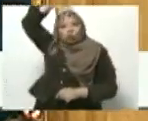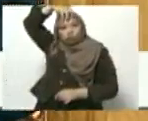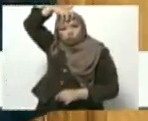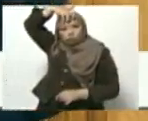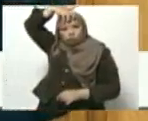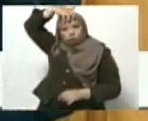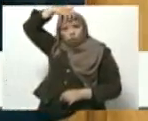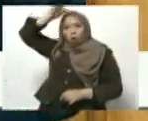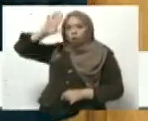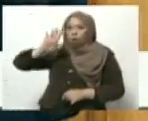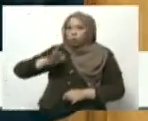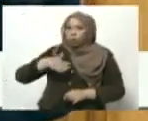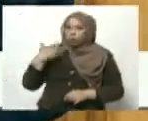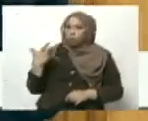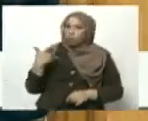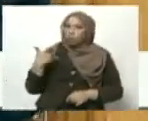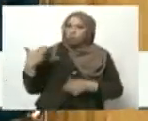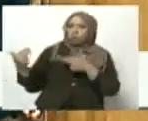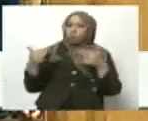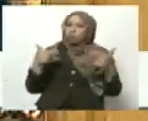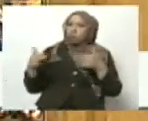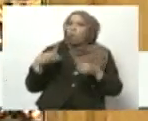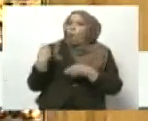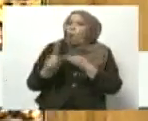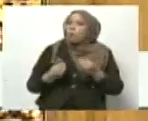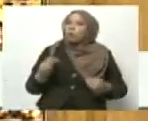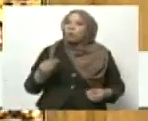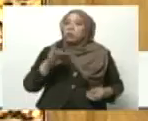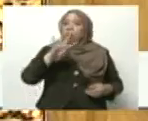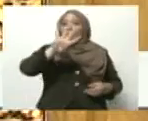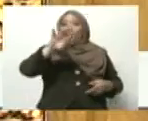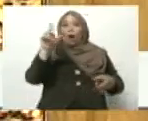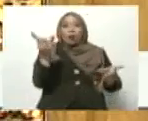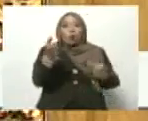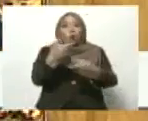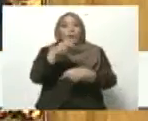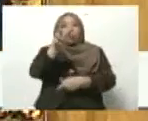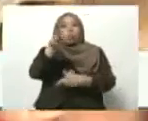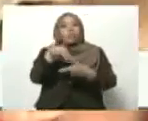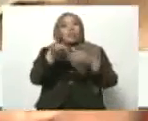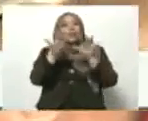al gobierno Maduro por la vía de la fuerza. Lamentablemente, el 4 de agosto del 2018,